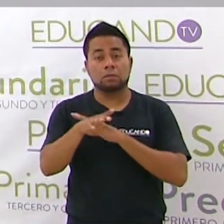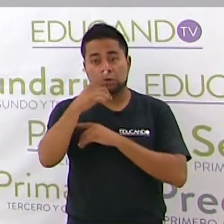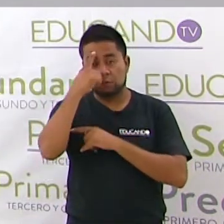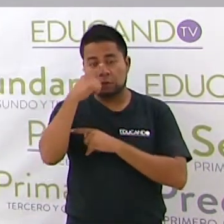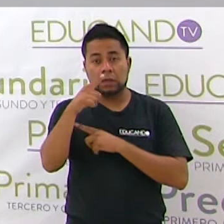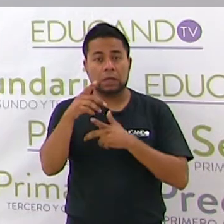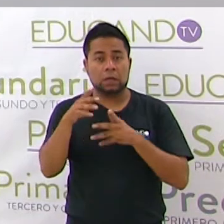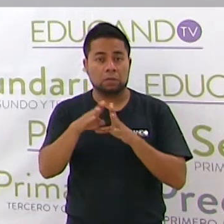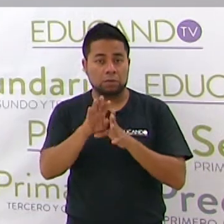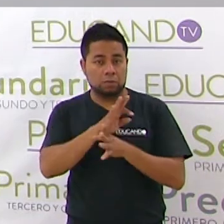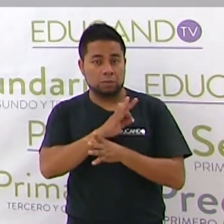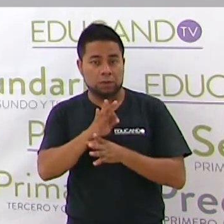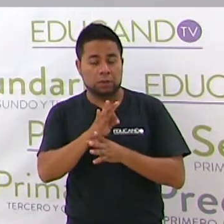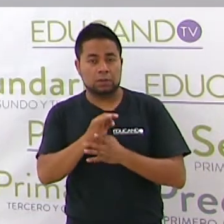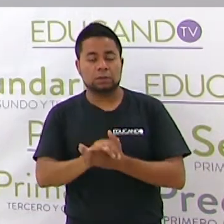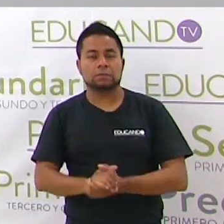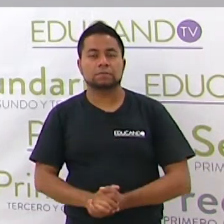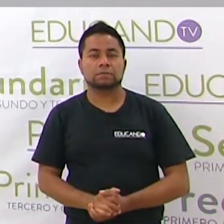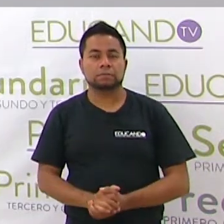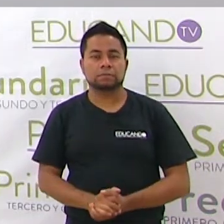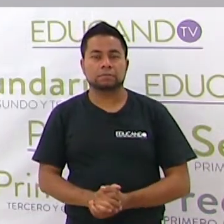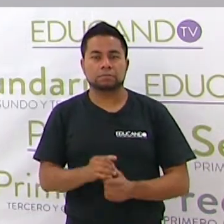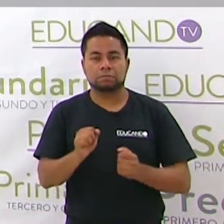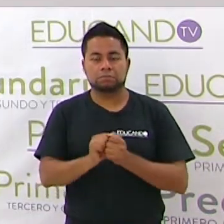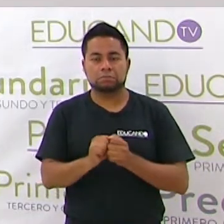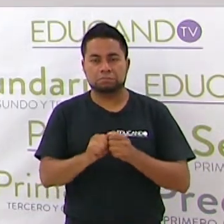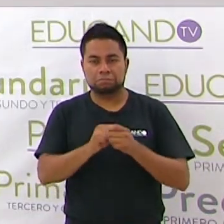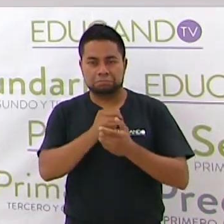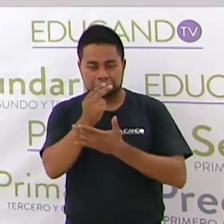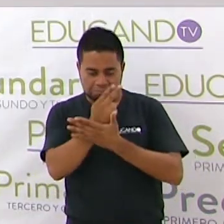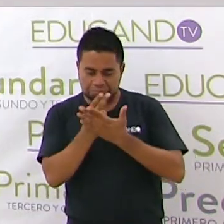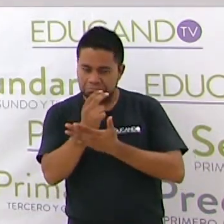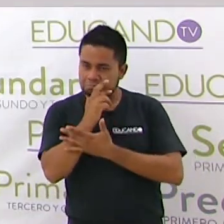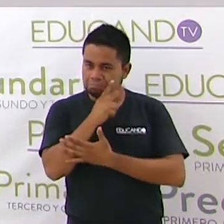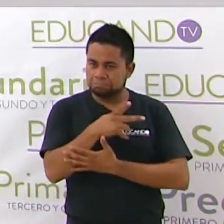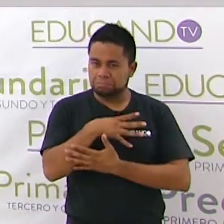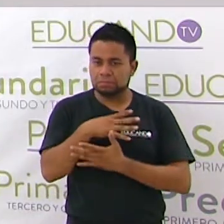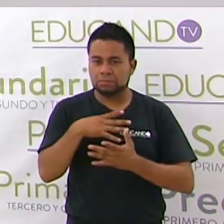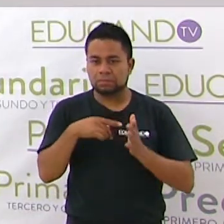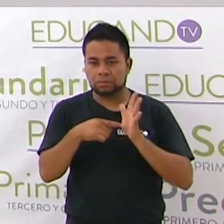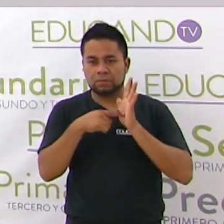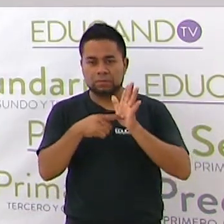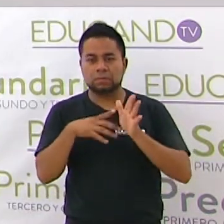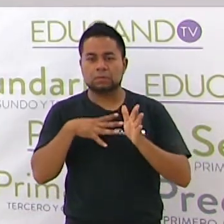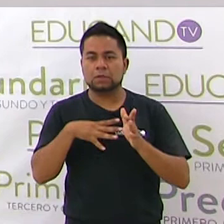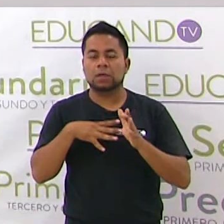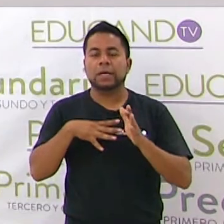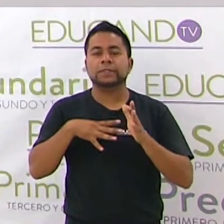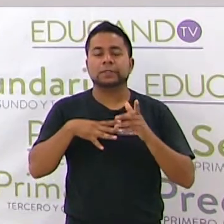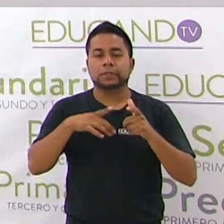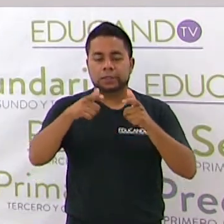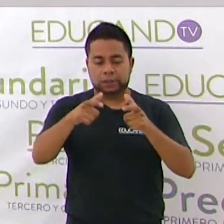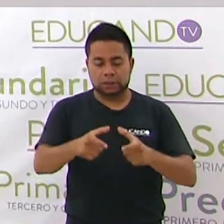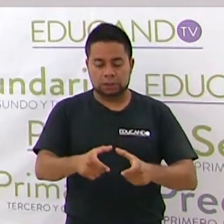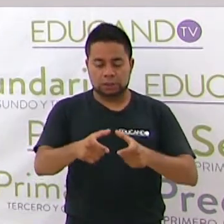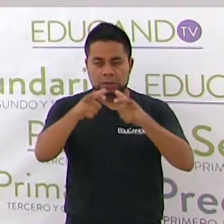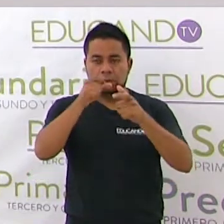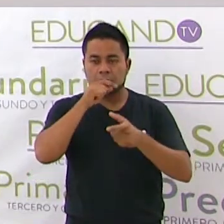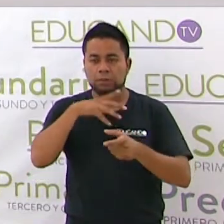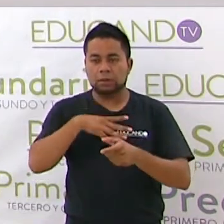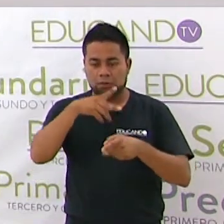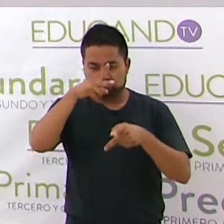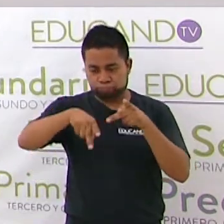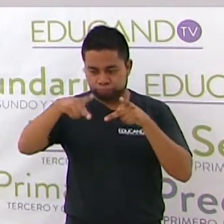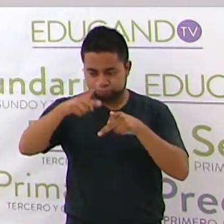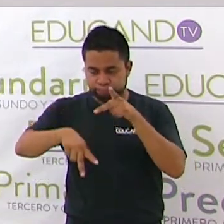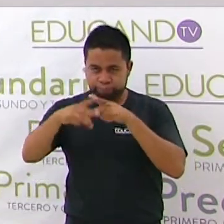más con unos elementos más gráficos, les presento, aquí tengo un cilindro también, está partido en tres partes,